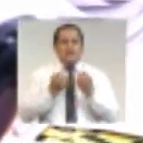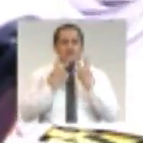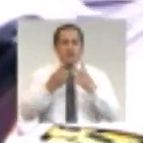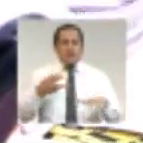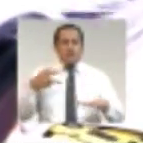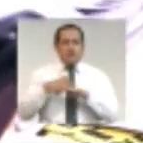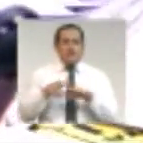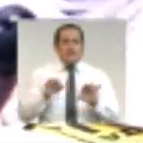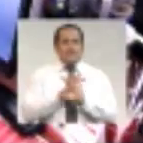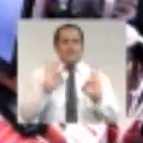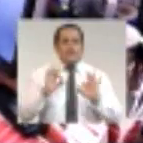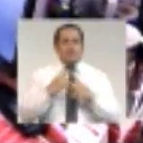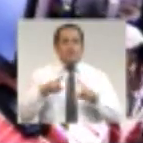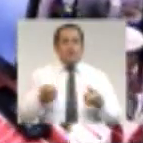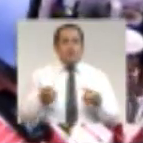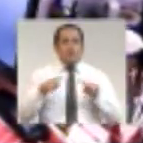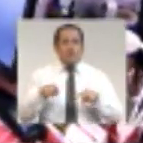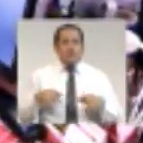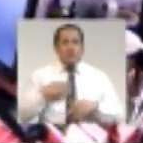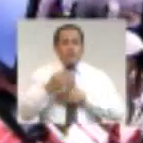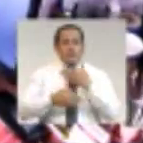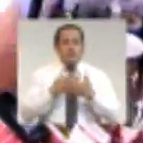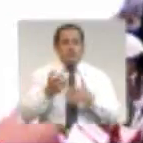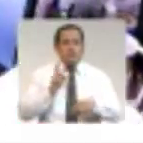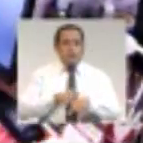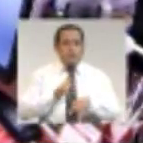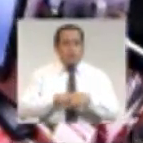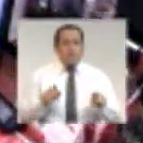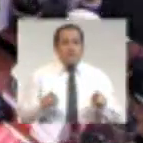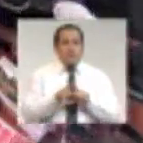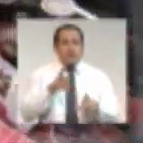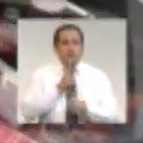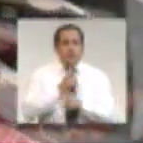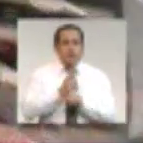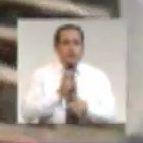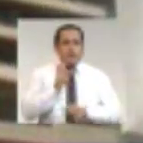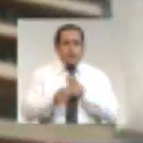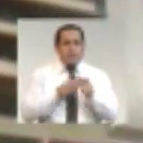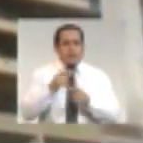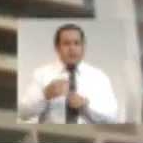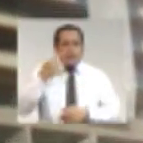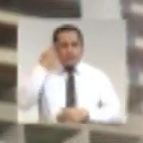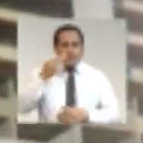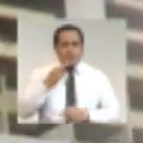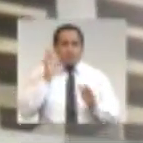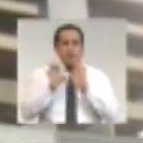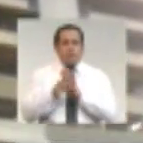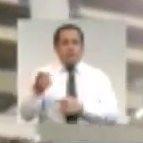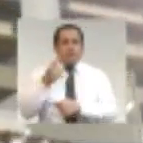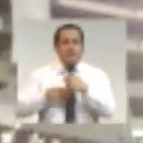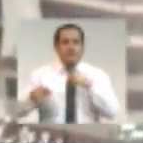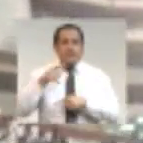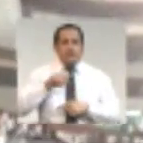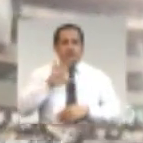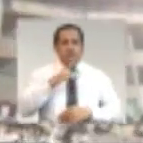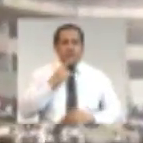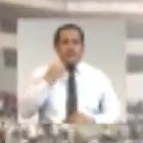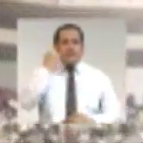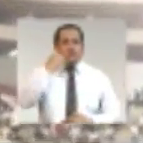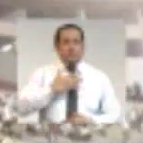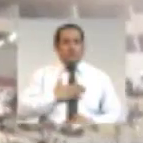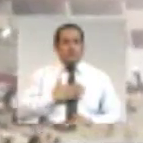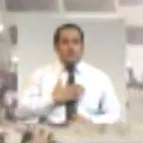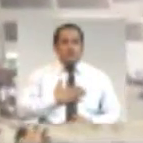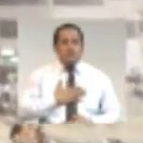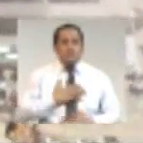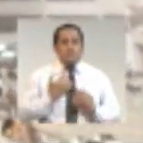pretendió entorpecer nada, pero una vez pasado un tiempo más que prudencial, los palquistas estimaron a bien retomar su derecho de